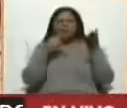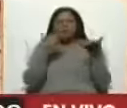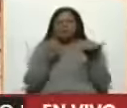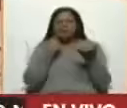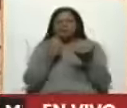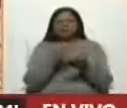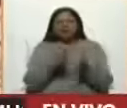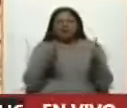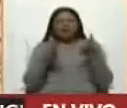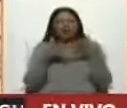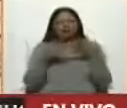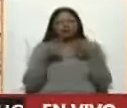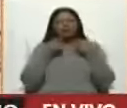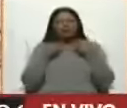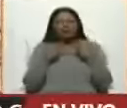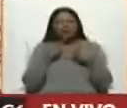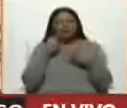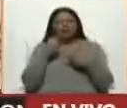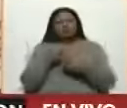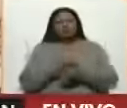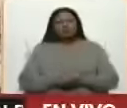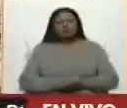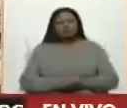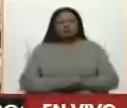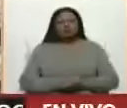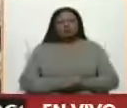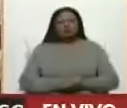que la ganadora estaba perdiendo